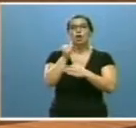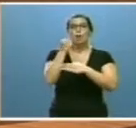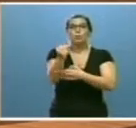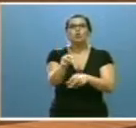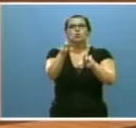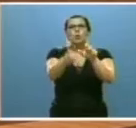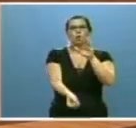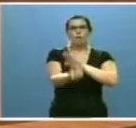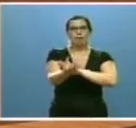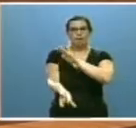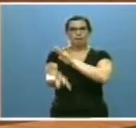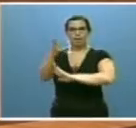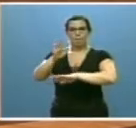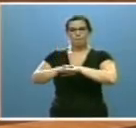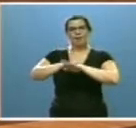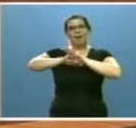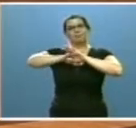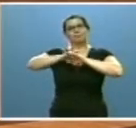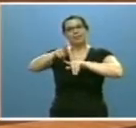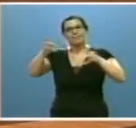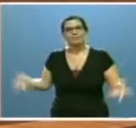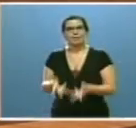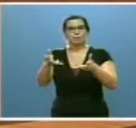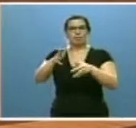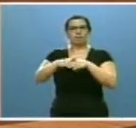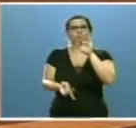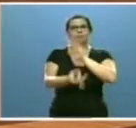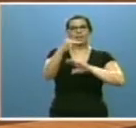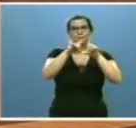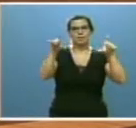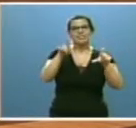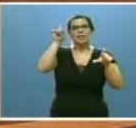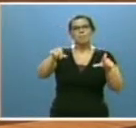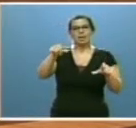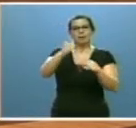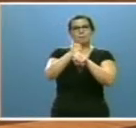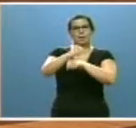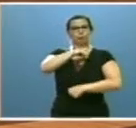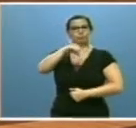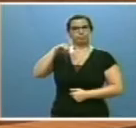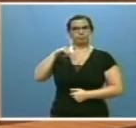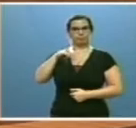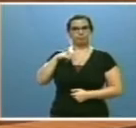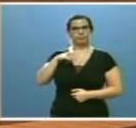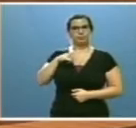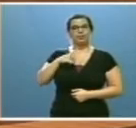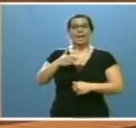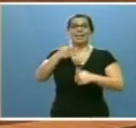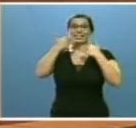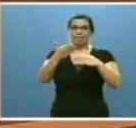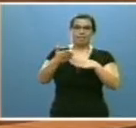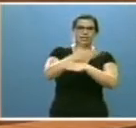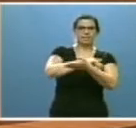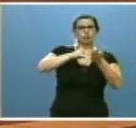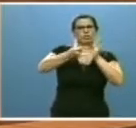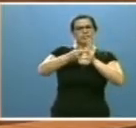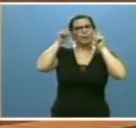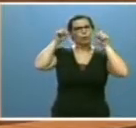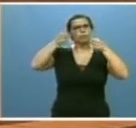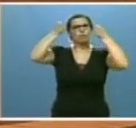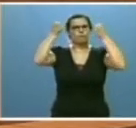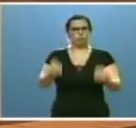favorecer su iniciativa empresarial y su acceso al autoempleo después de un potente sistema educativo público a su servicio